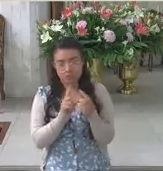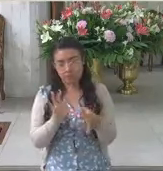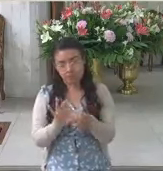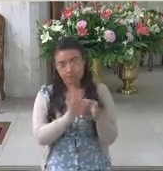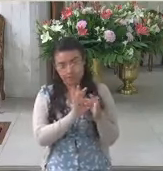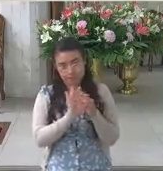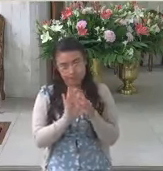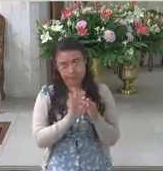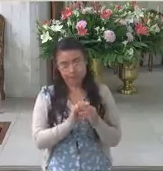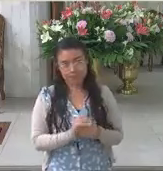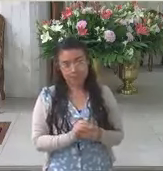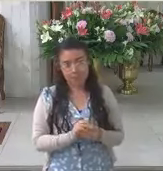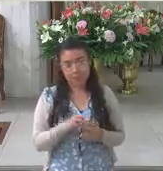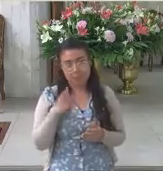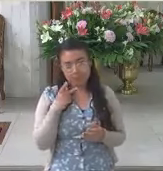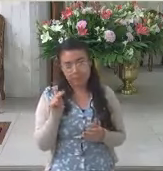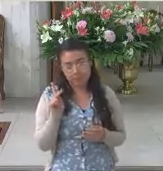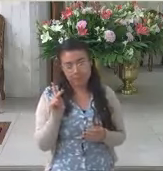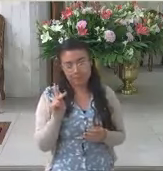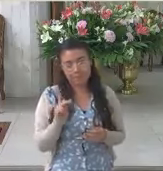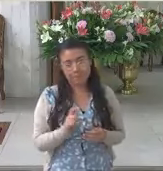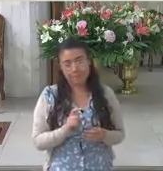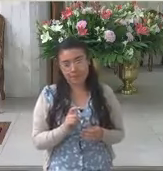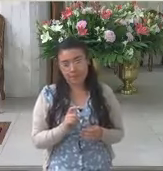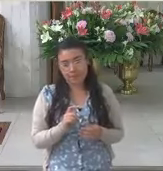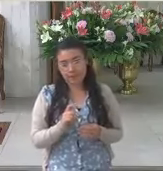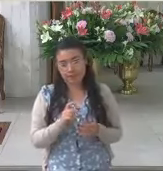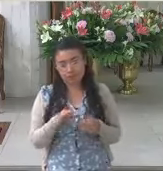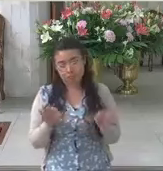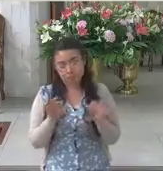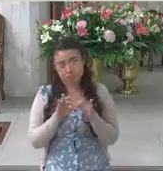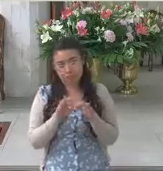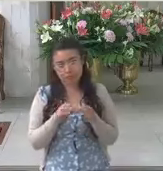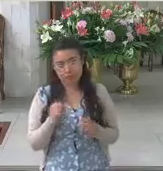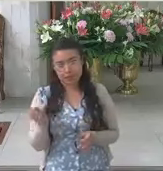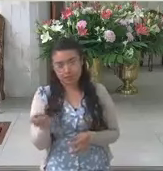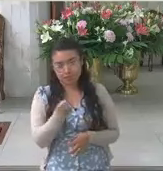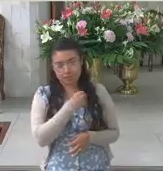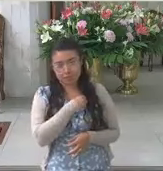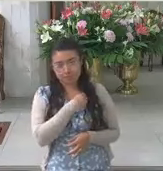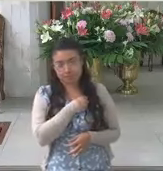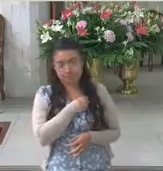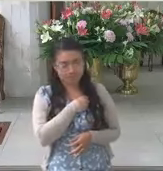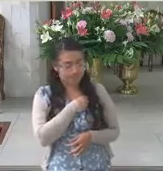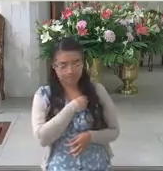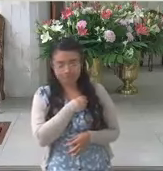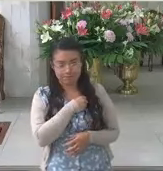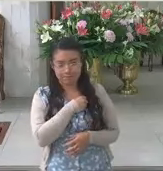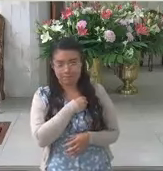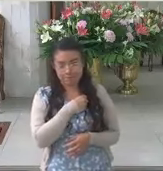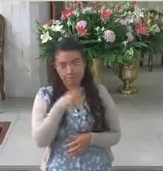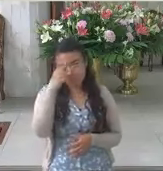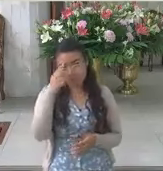fe no se trata de ser osados es necesario en esta guerra